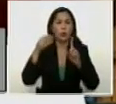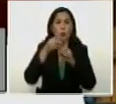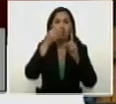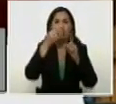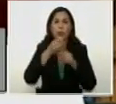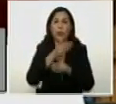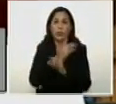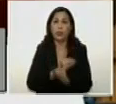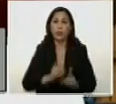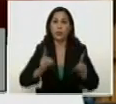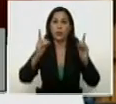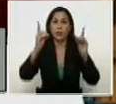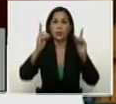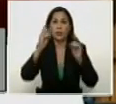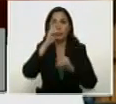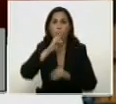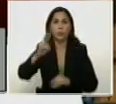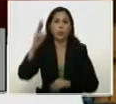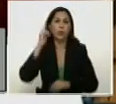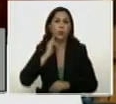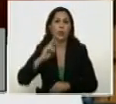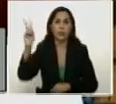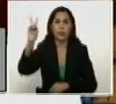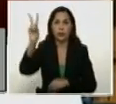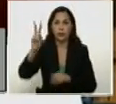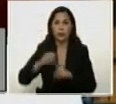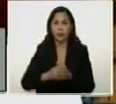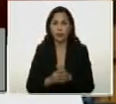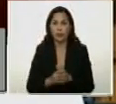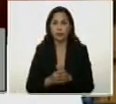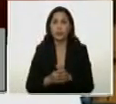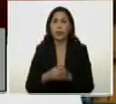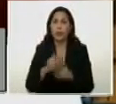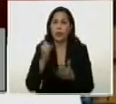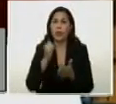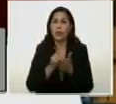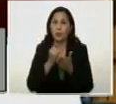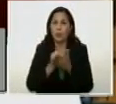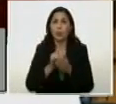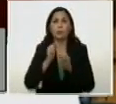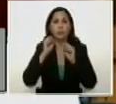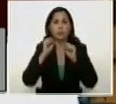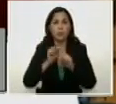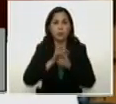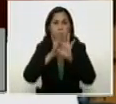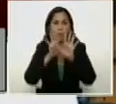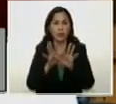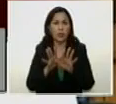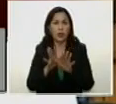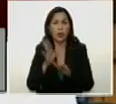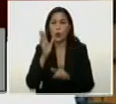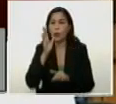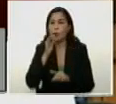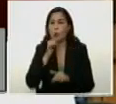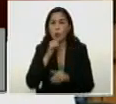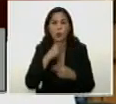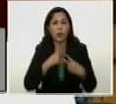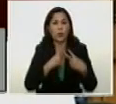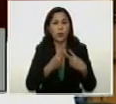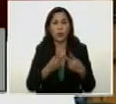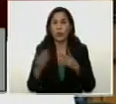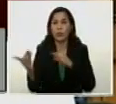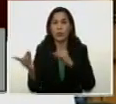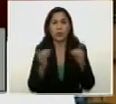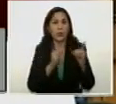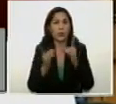de la democracia de la República Bolivariana de Venezuela es prueba fehaciente de la inexistente voluntad de